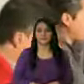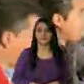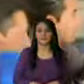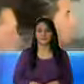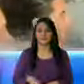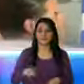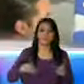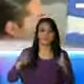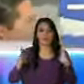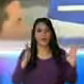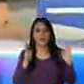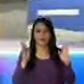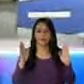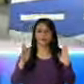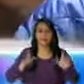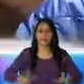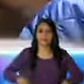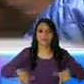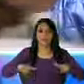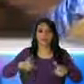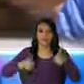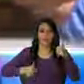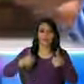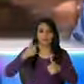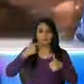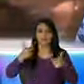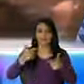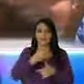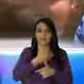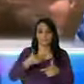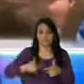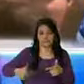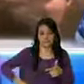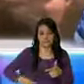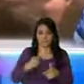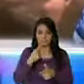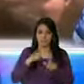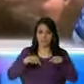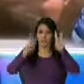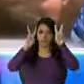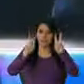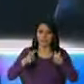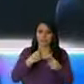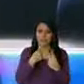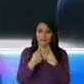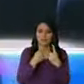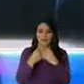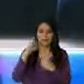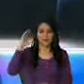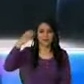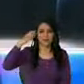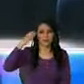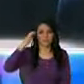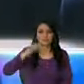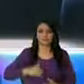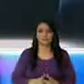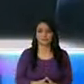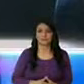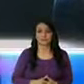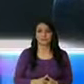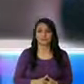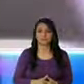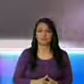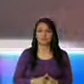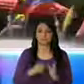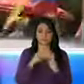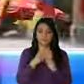y momentos serios, Lenín Moreno, presidenciable por Alianza País, habló de varios temas en un conversatorio radial, entre ellos, las